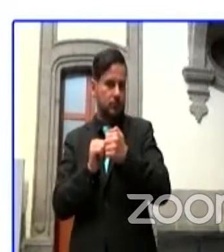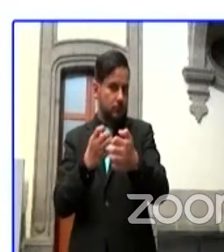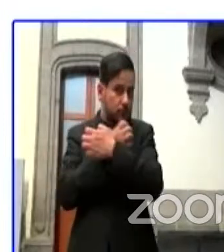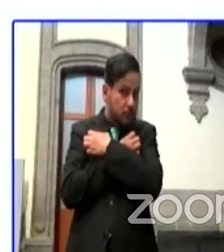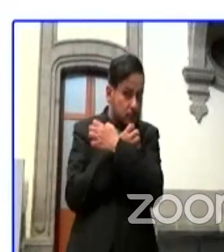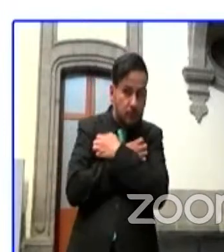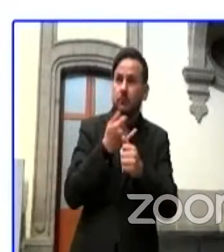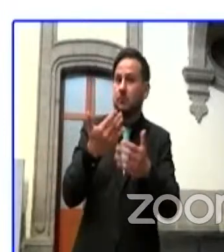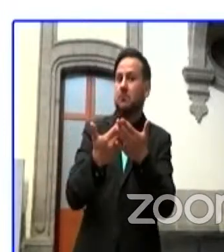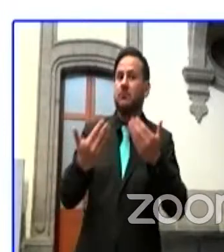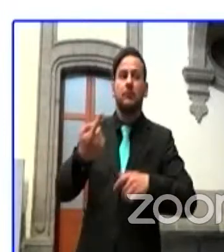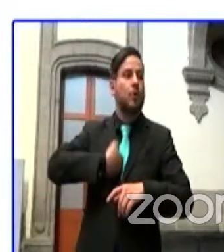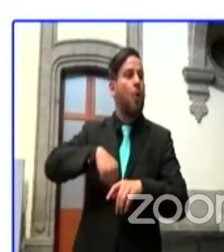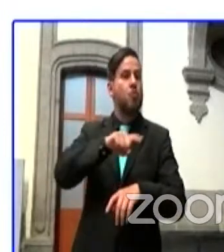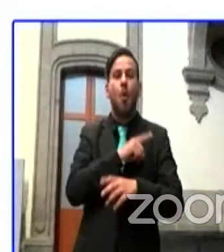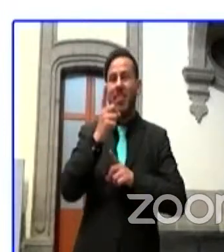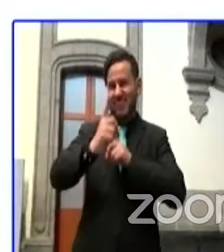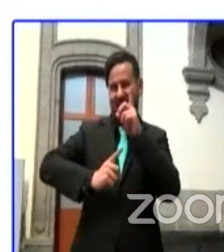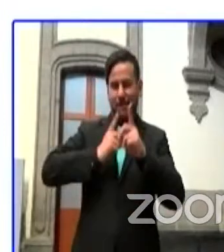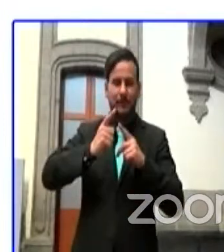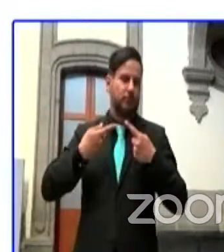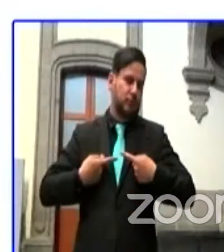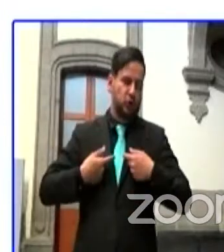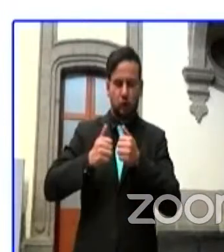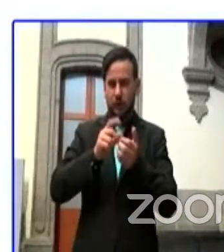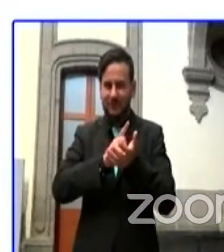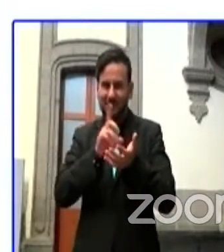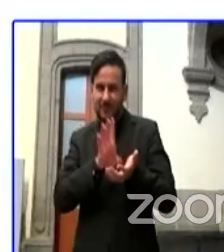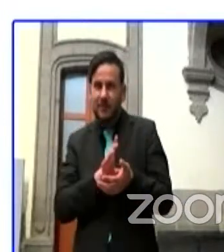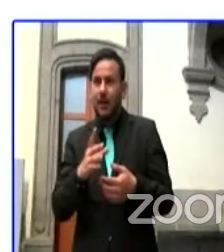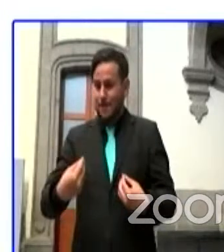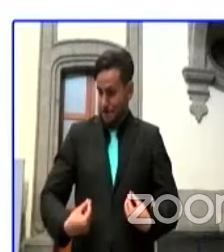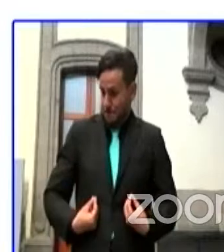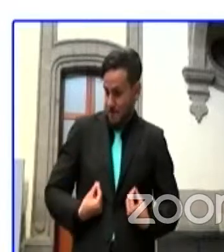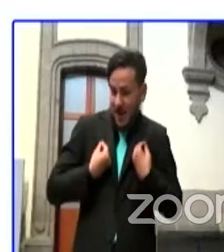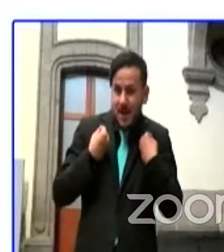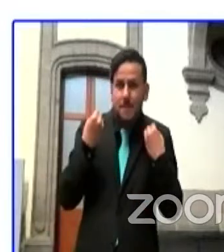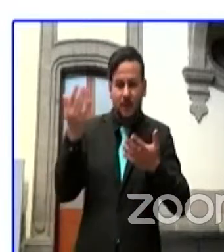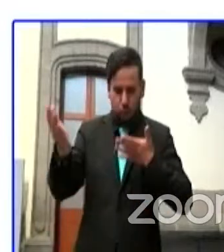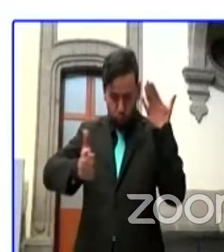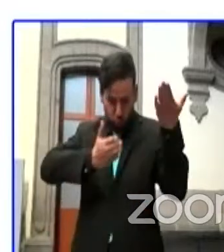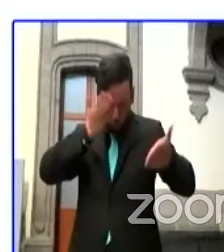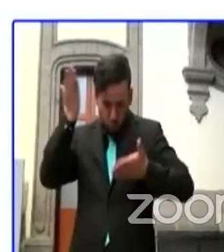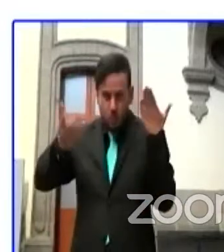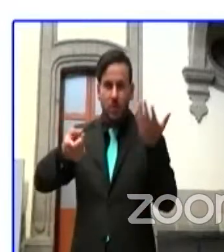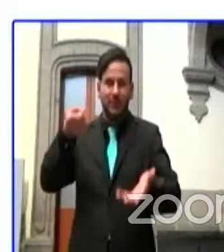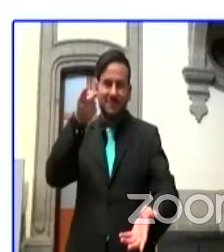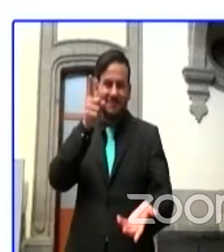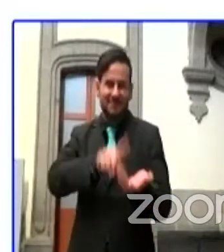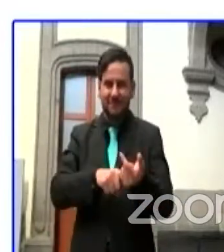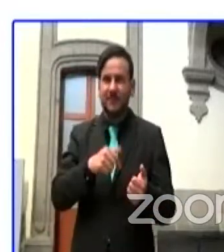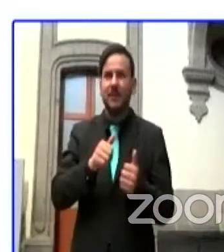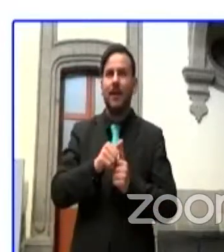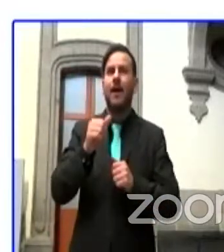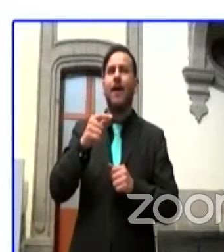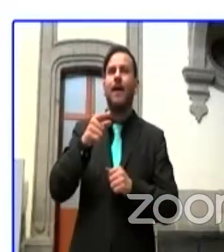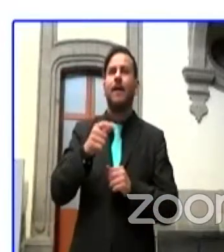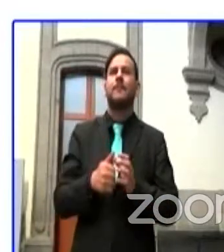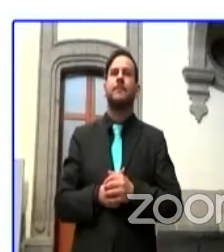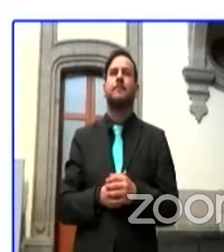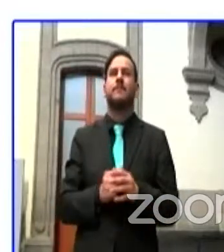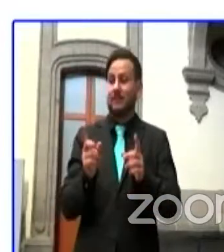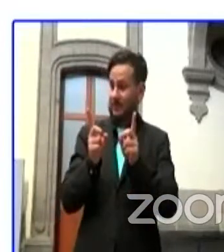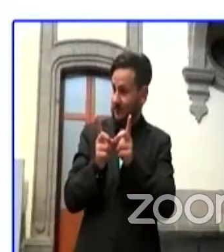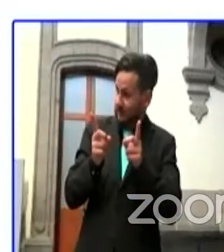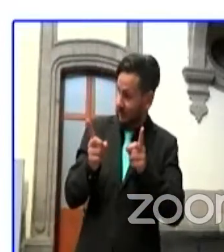por ejemplo, nuestros deportistas con discapacidad que viven y estudian en el CART, en el Centro Estatal de